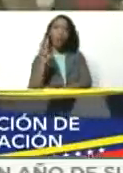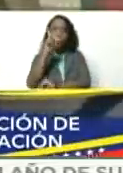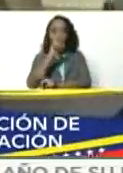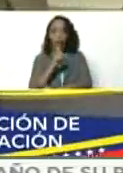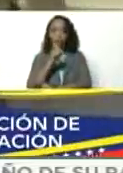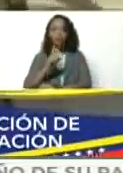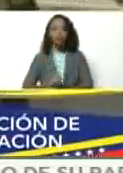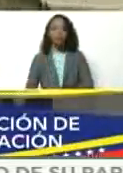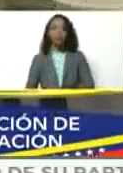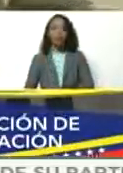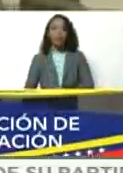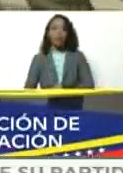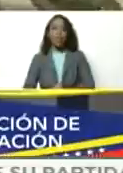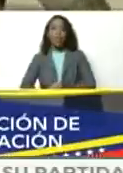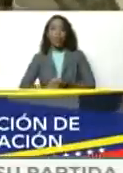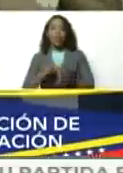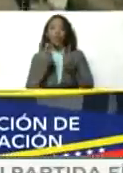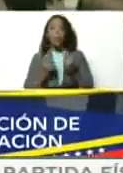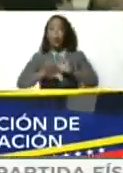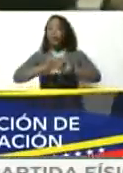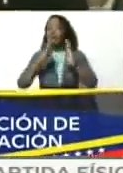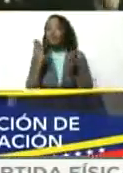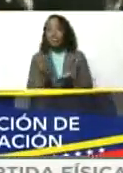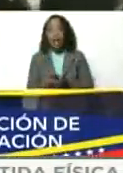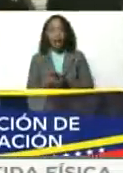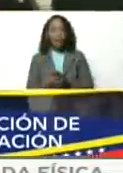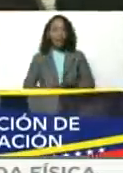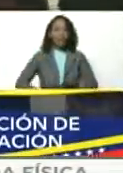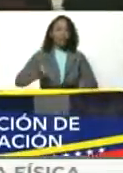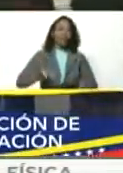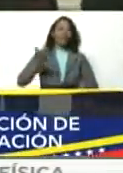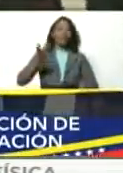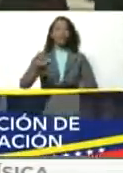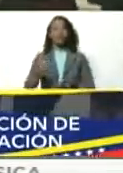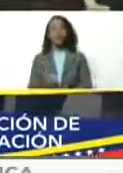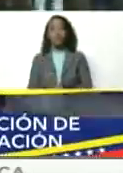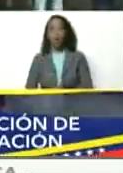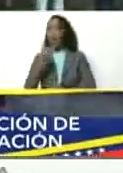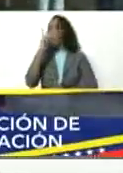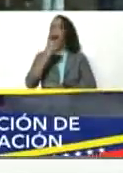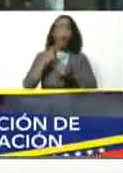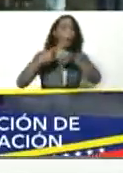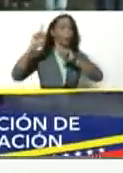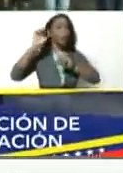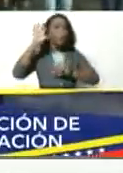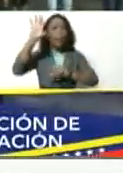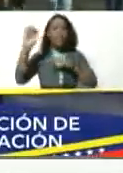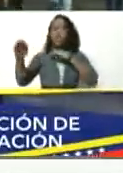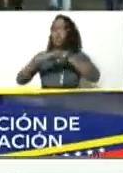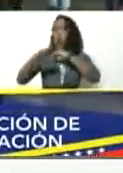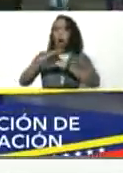años. Récord mundial. Récord Guinness. No hay otro país en el mundo.